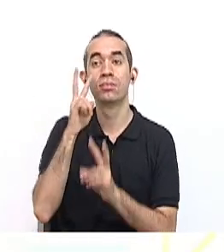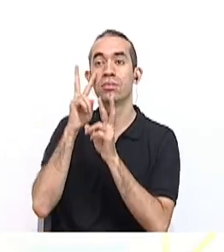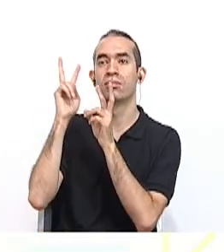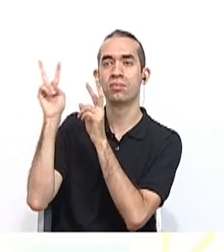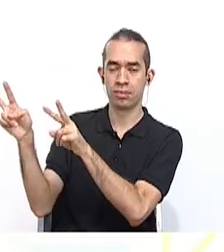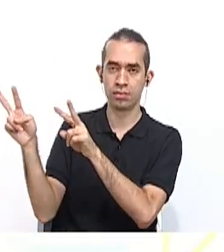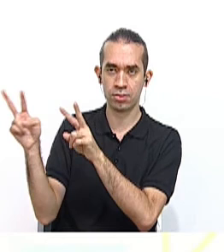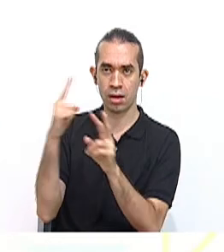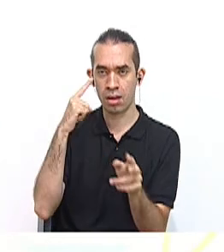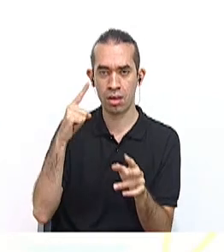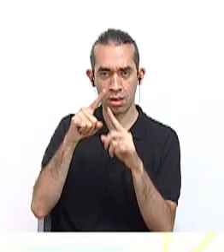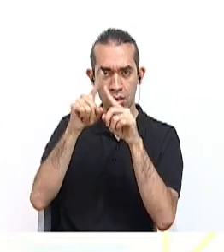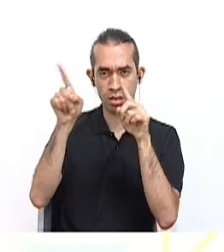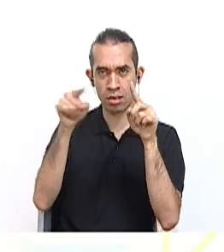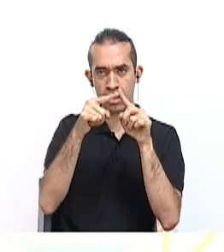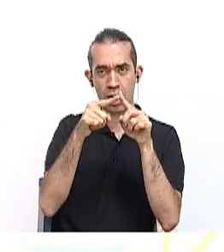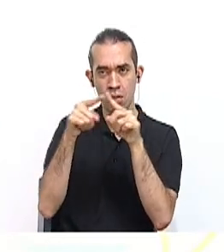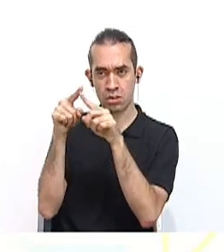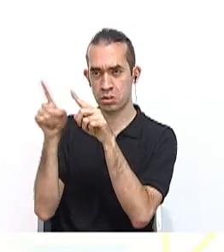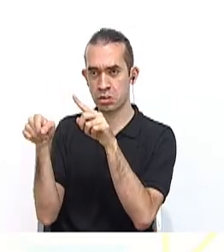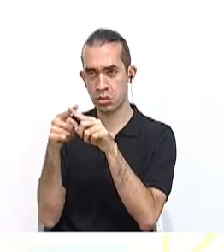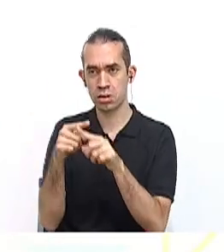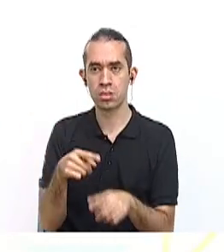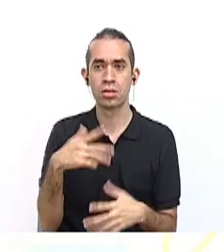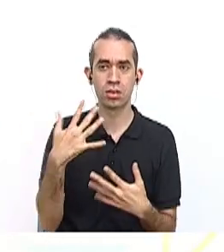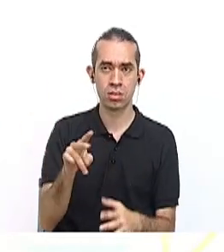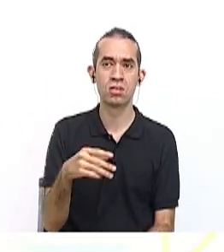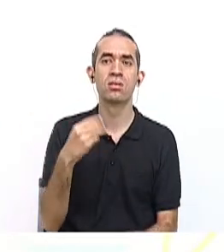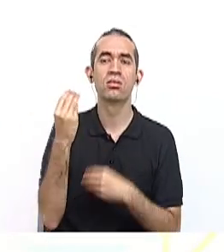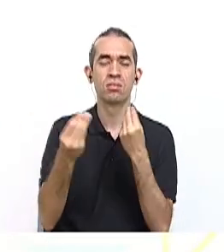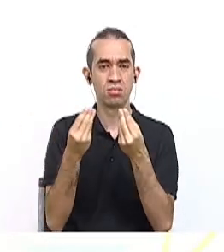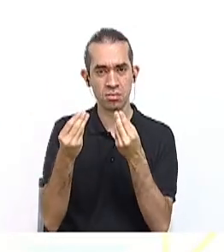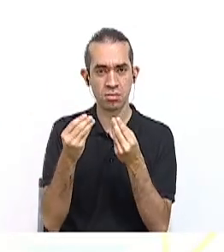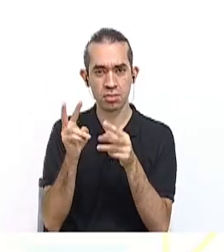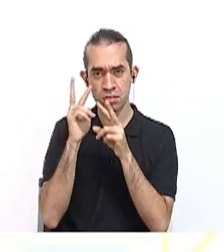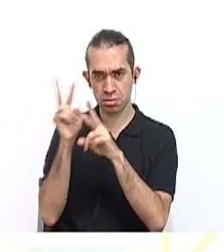Observemos estos triángulos detenidamente. ¿Qué tienen